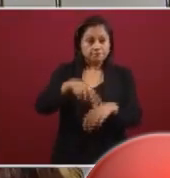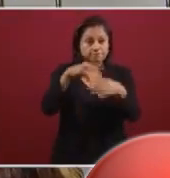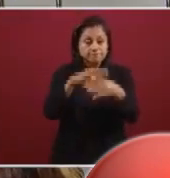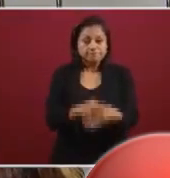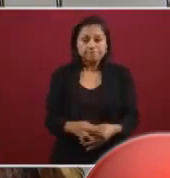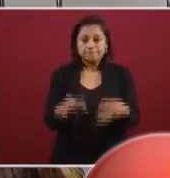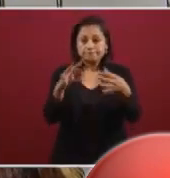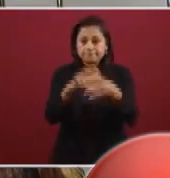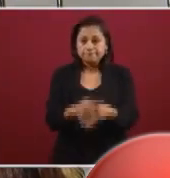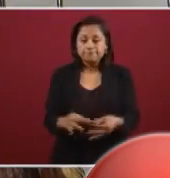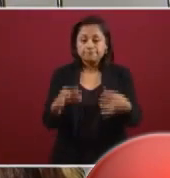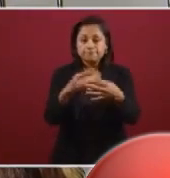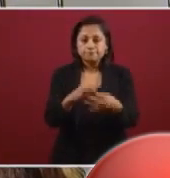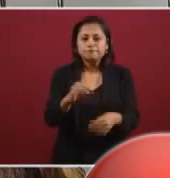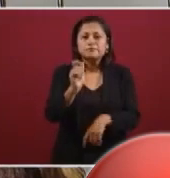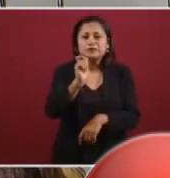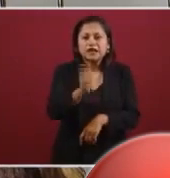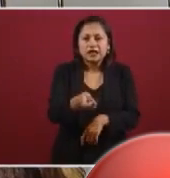pues demuestra eso.